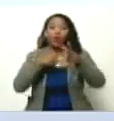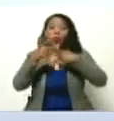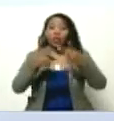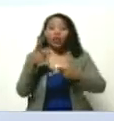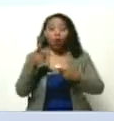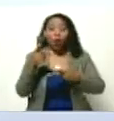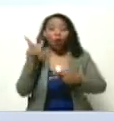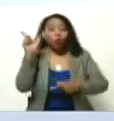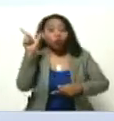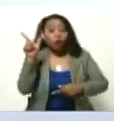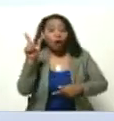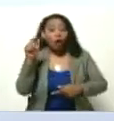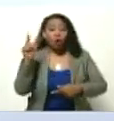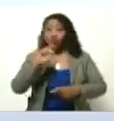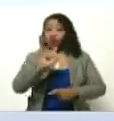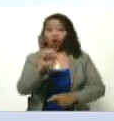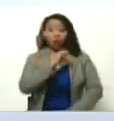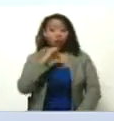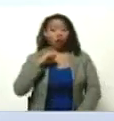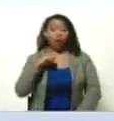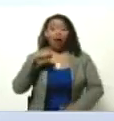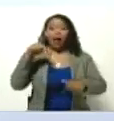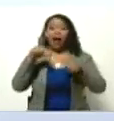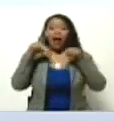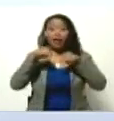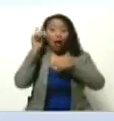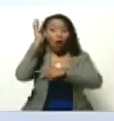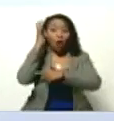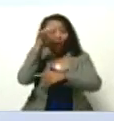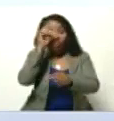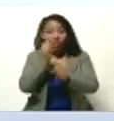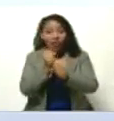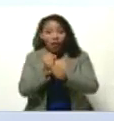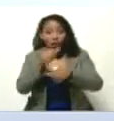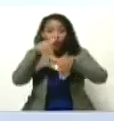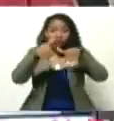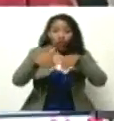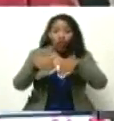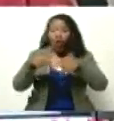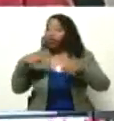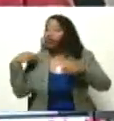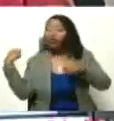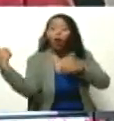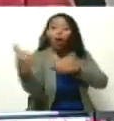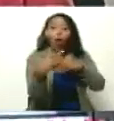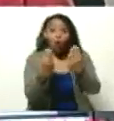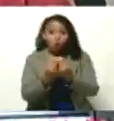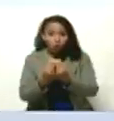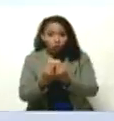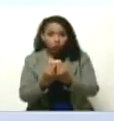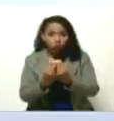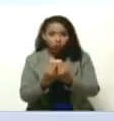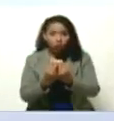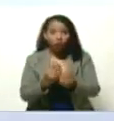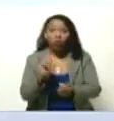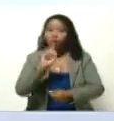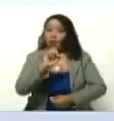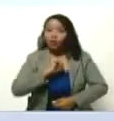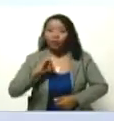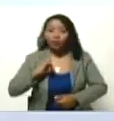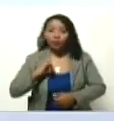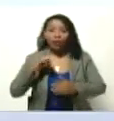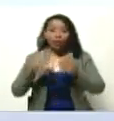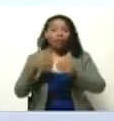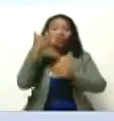individual. Es una jornada del colectivo. Del colectivo. Luego tenemos el sábado 12 las asambleas